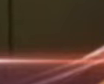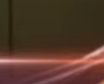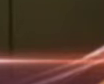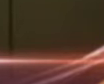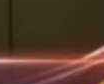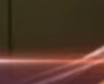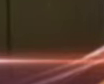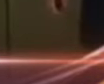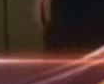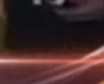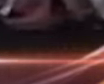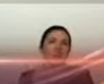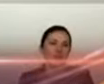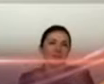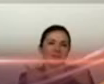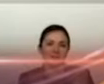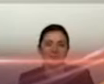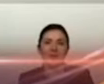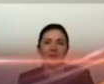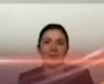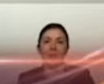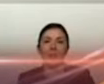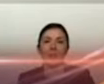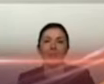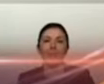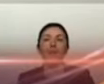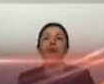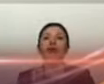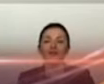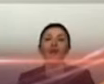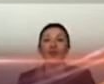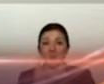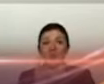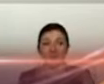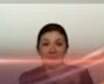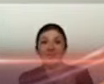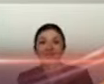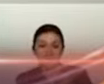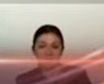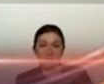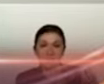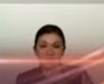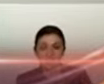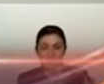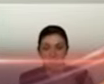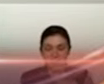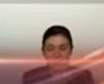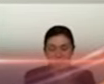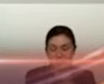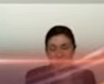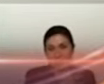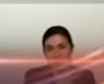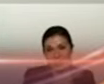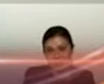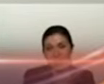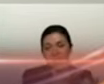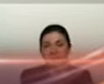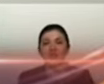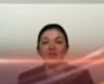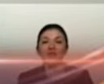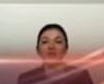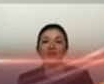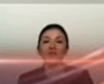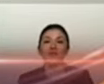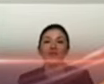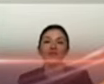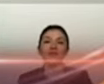Dos, yo no me acuerdo que acabáramos a gritos. Ciertamente la secretaria se pudo... ya ves que yo sí hablo fuerte.